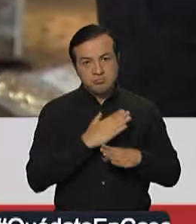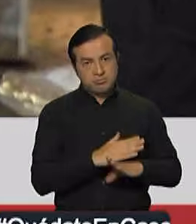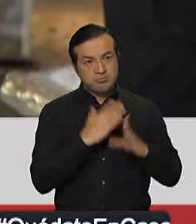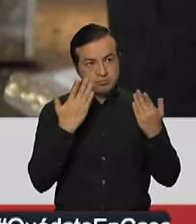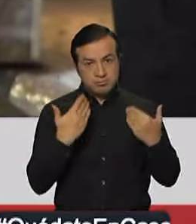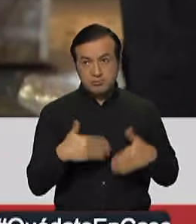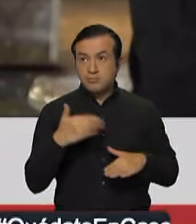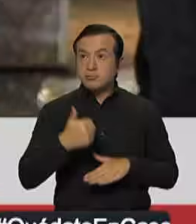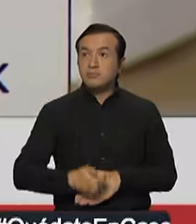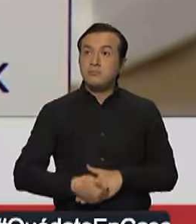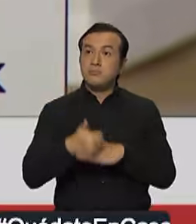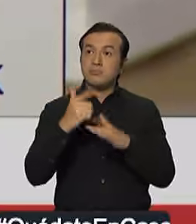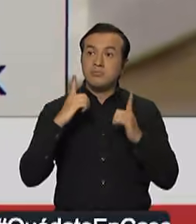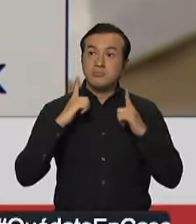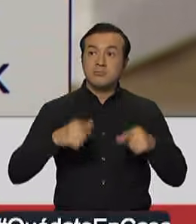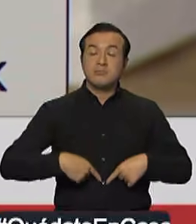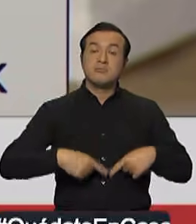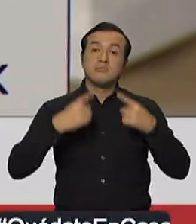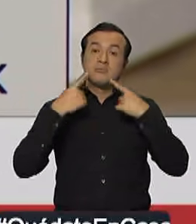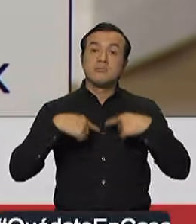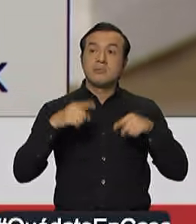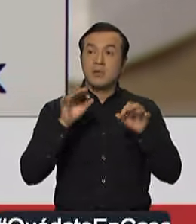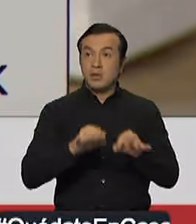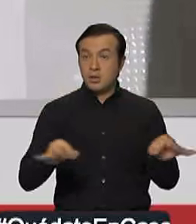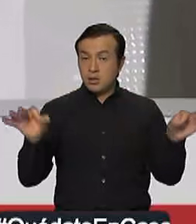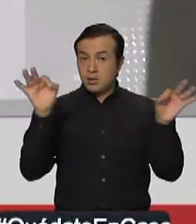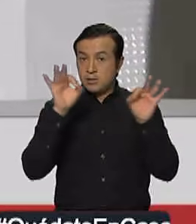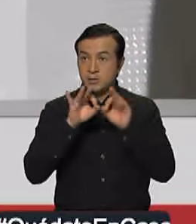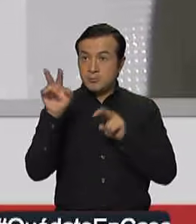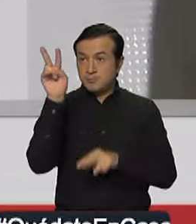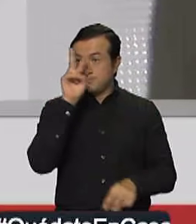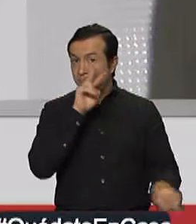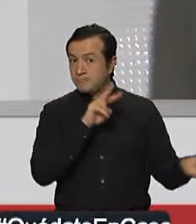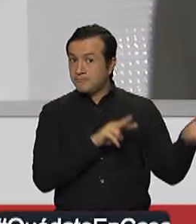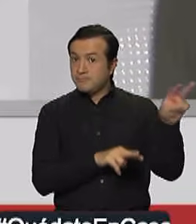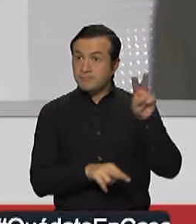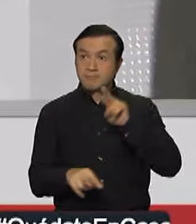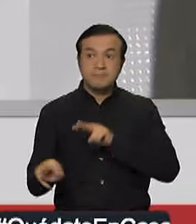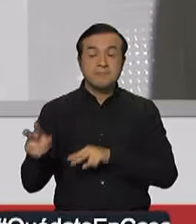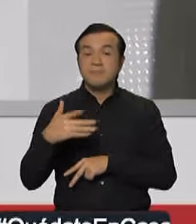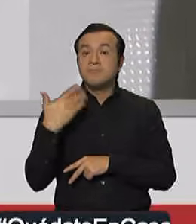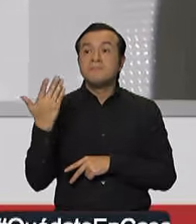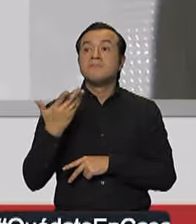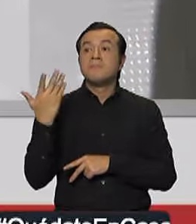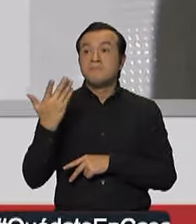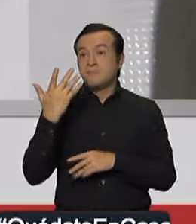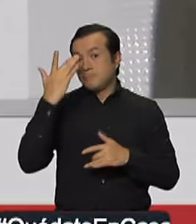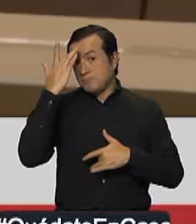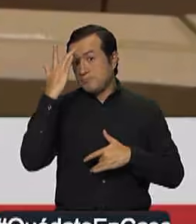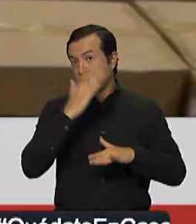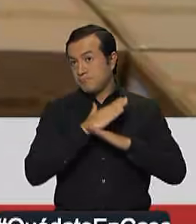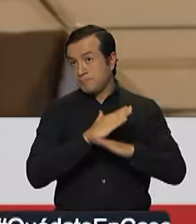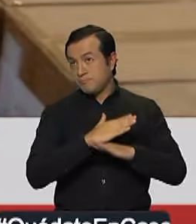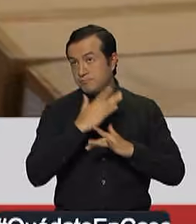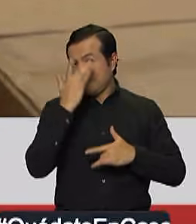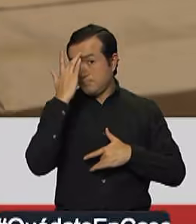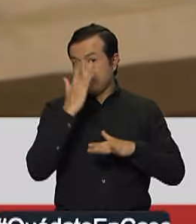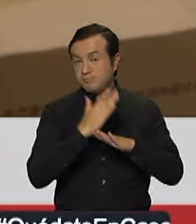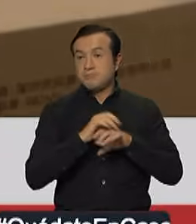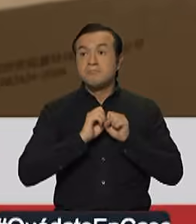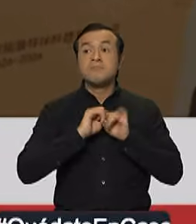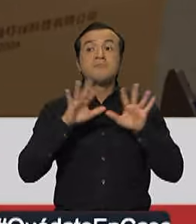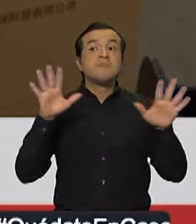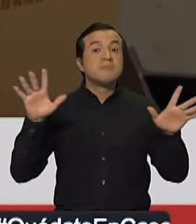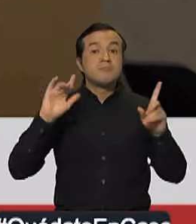La Autoridad de Salud resaltó la importancia de estos insumos en la estrategia aplicada de combate a la infección por COVID-19 y que serán